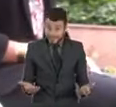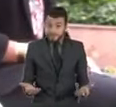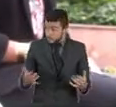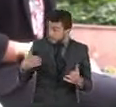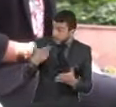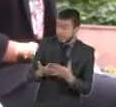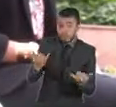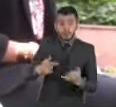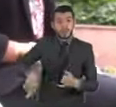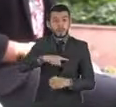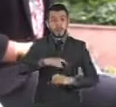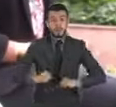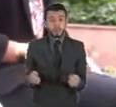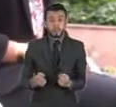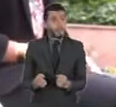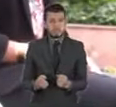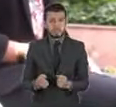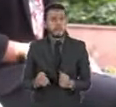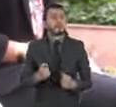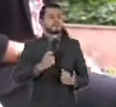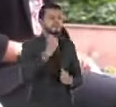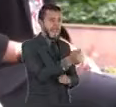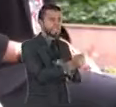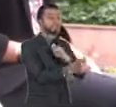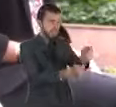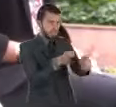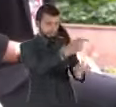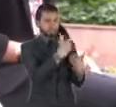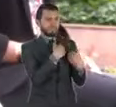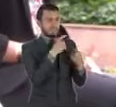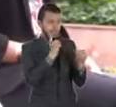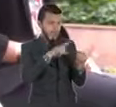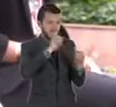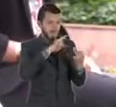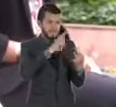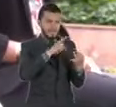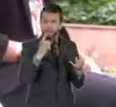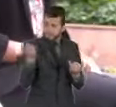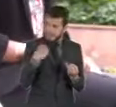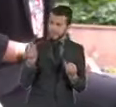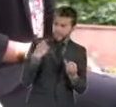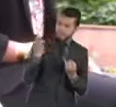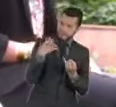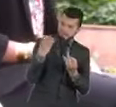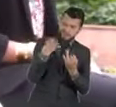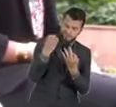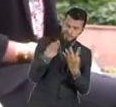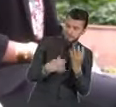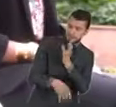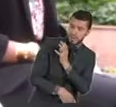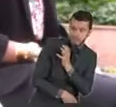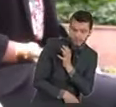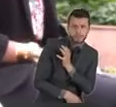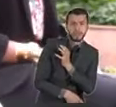hoy lo que hace es recargar sobre los hombros de las mujeres. No tiene a quién dárselo las mujeres, no tienen a quién